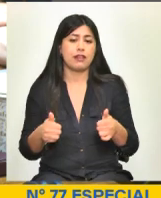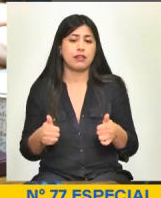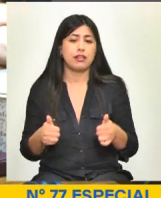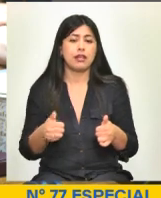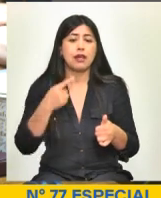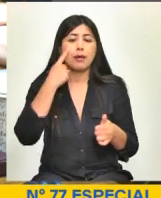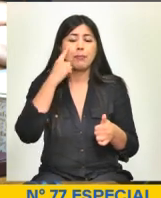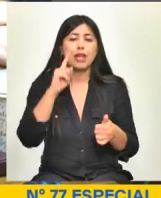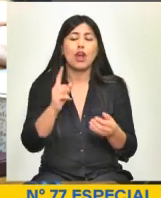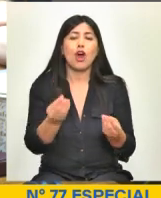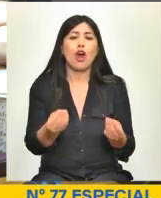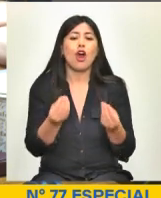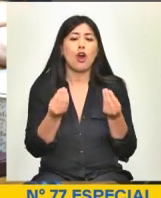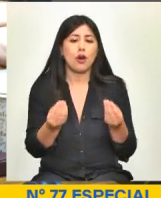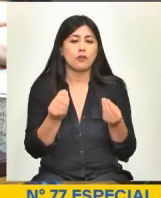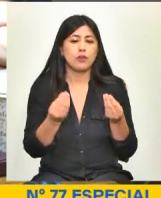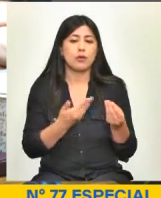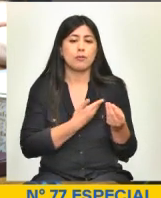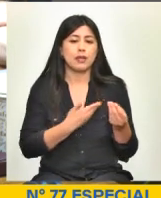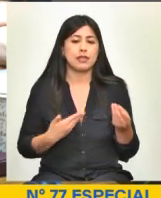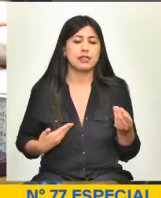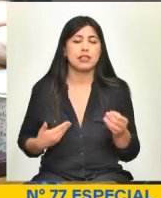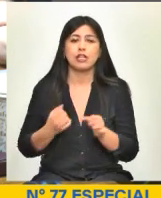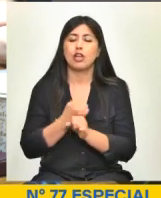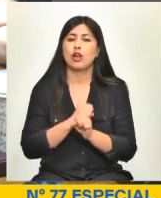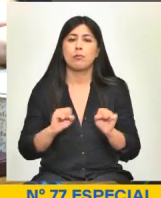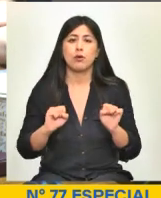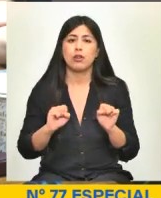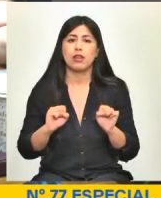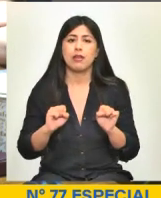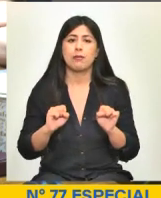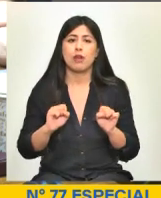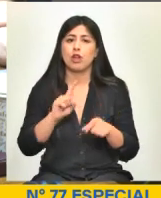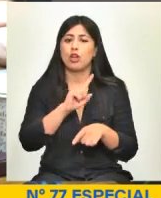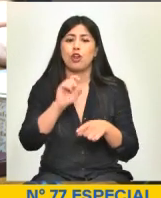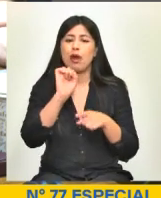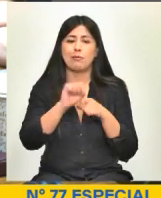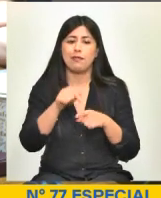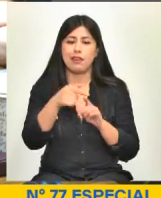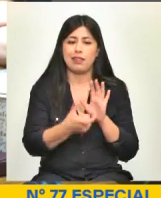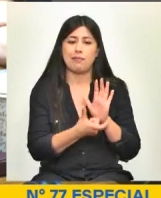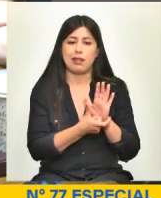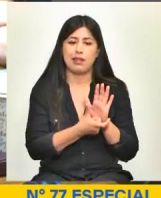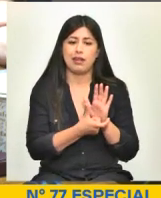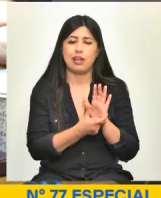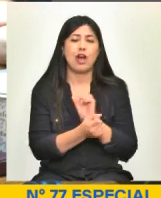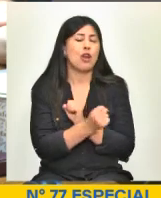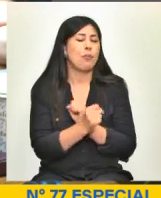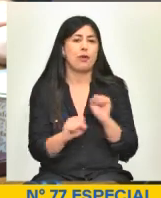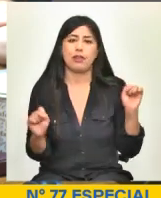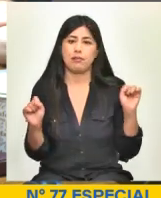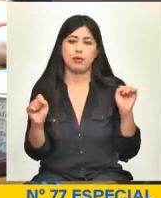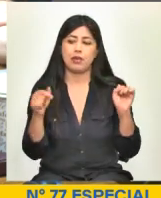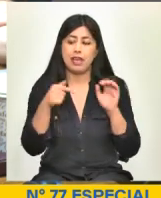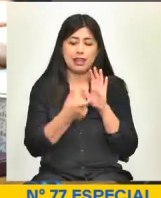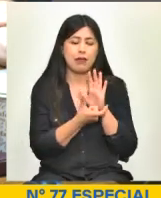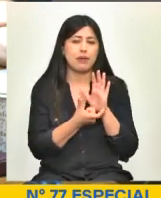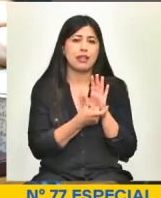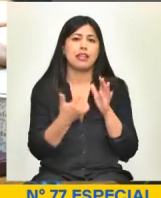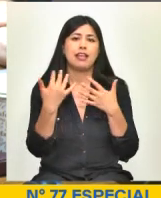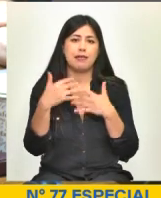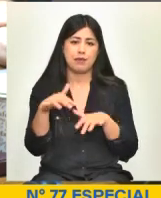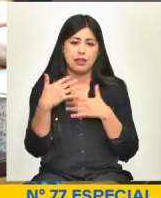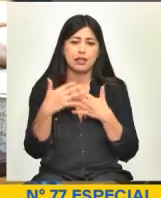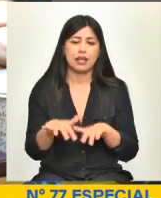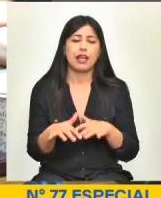Pero obviamente, presidente, que no podemos no aprobar esta partida. Es una partida importante,